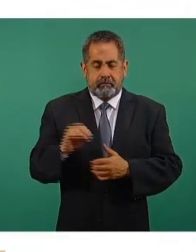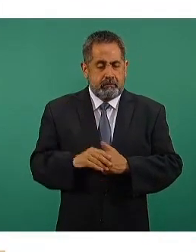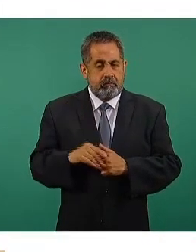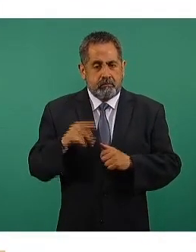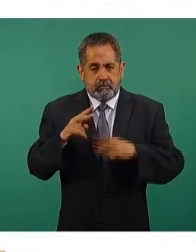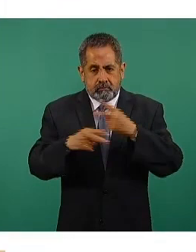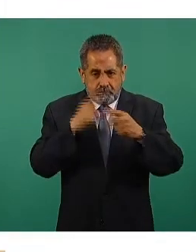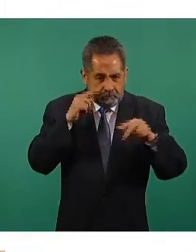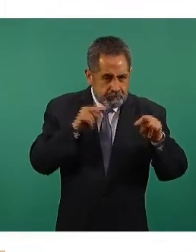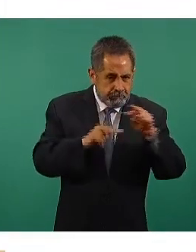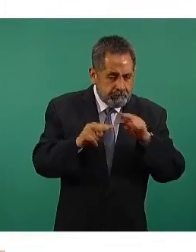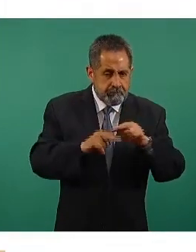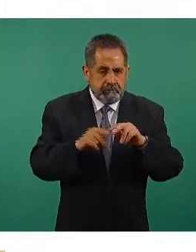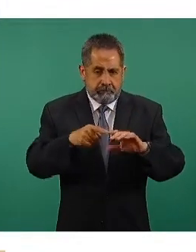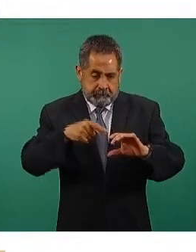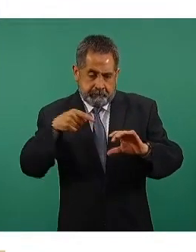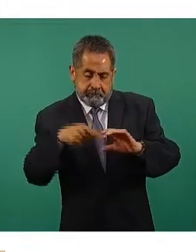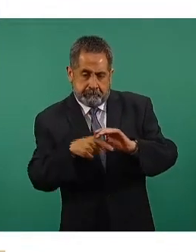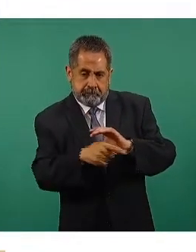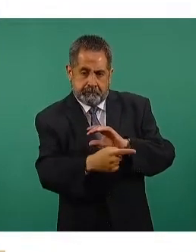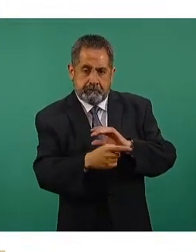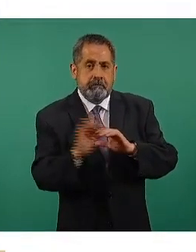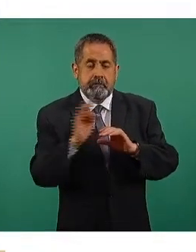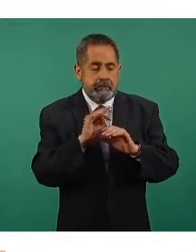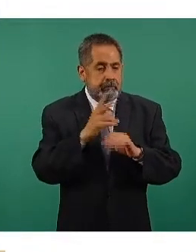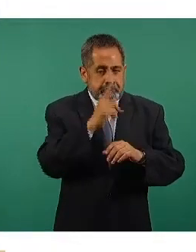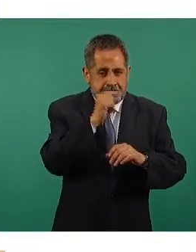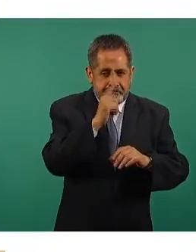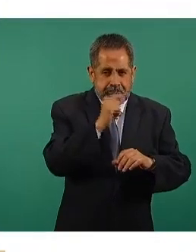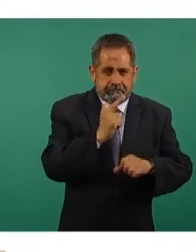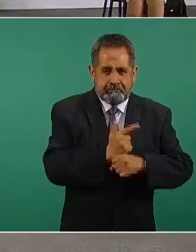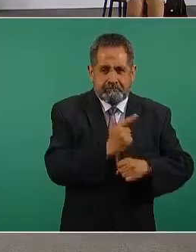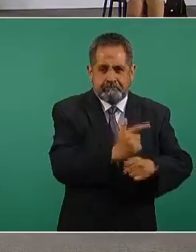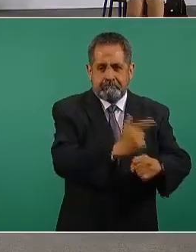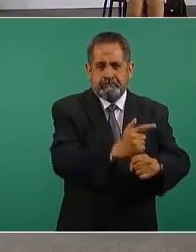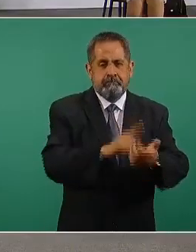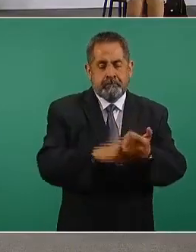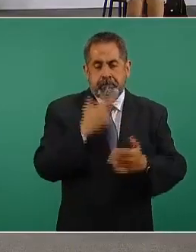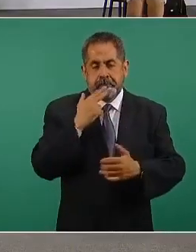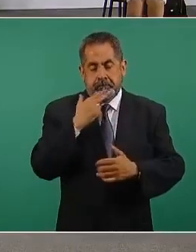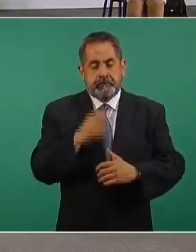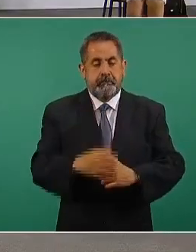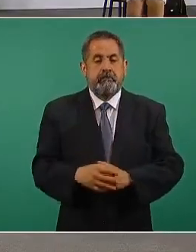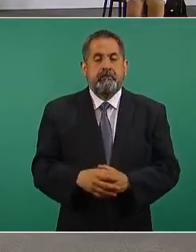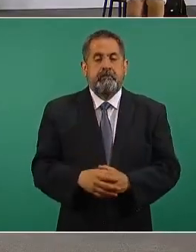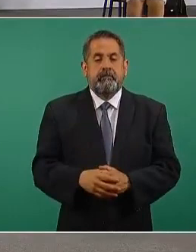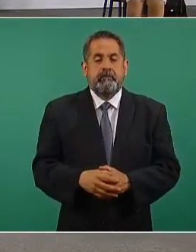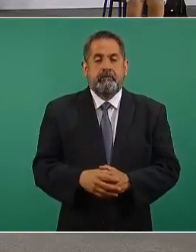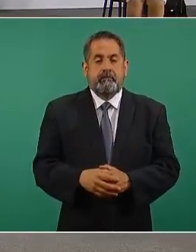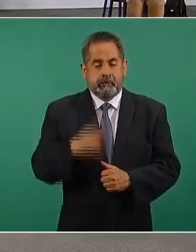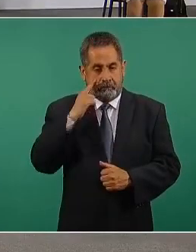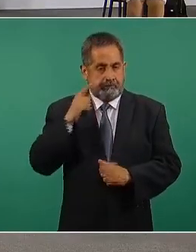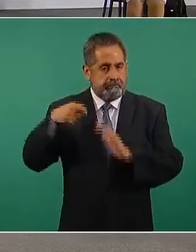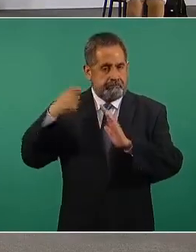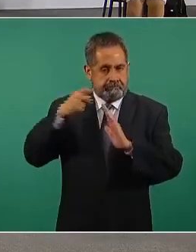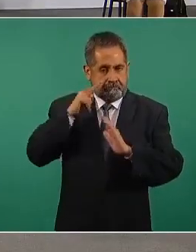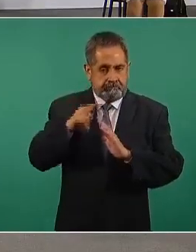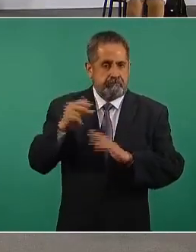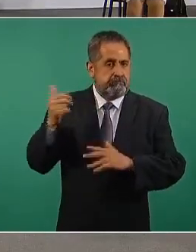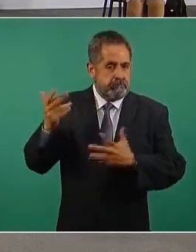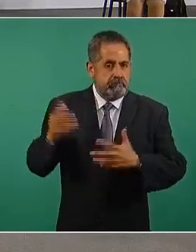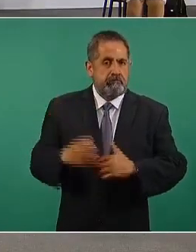hacia el poliducto y nos va detectando las posibles fallas. Adelante, por favor. Ahí está el video donde se muestra,